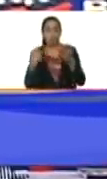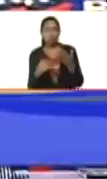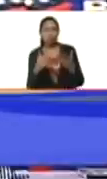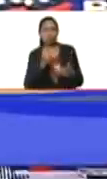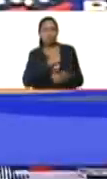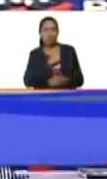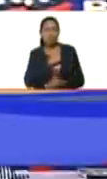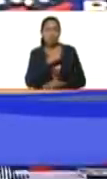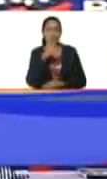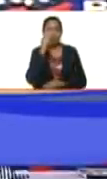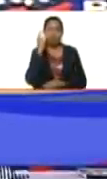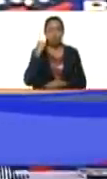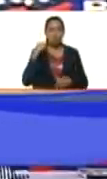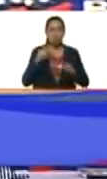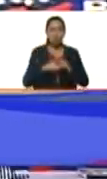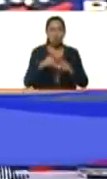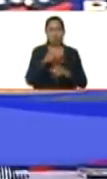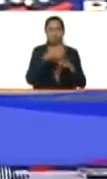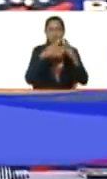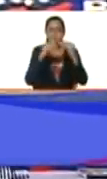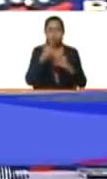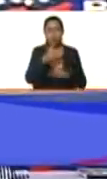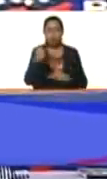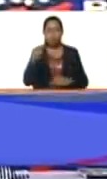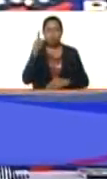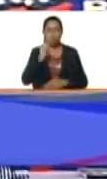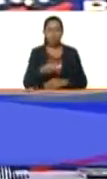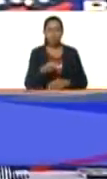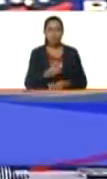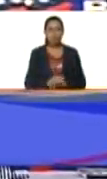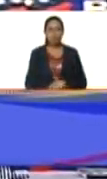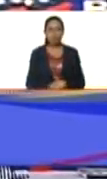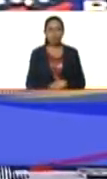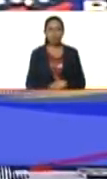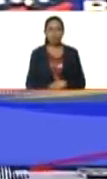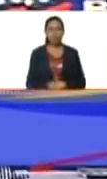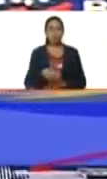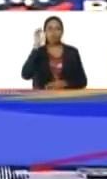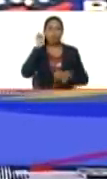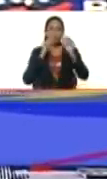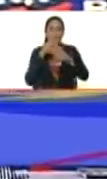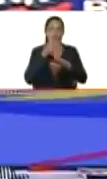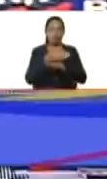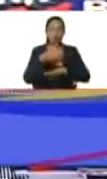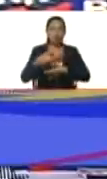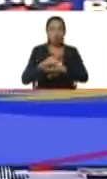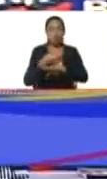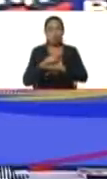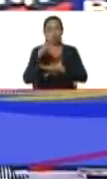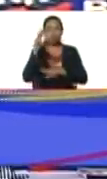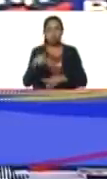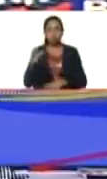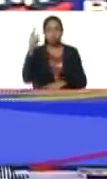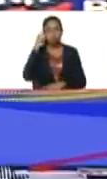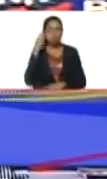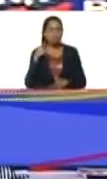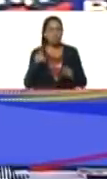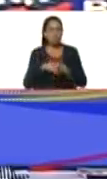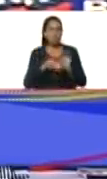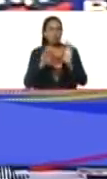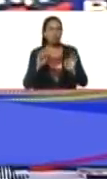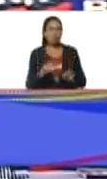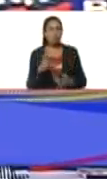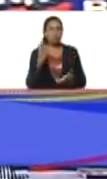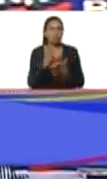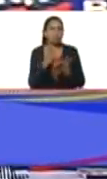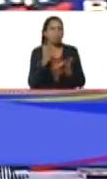camaradas, todos, debemos aprender a gobernar todos los días,